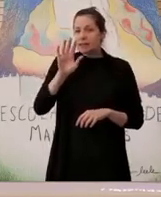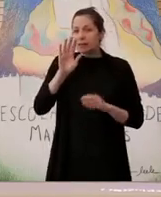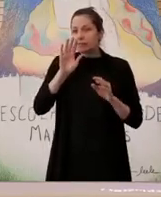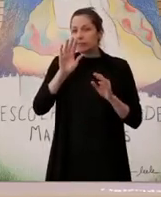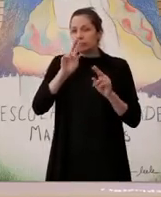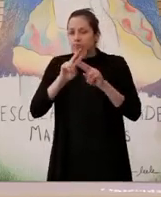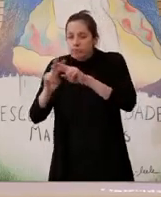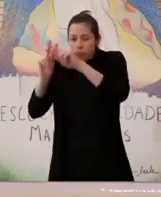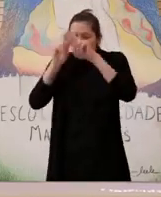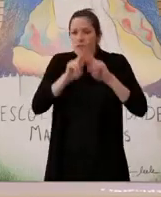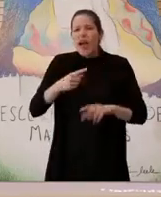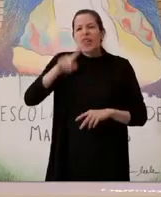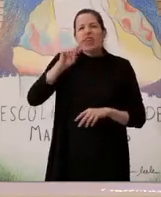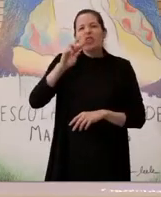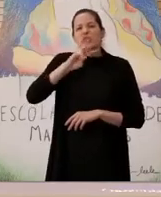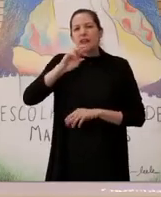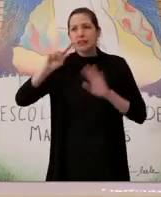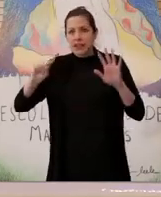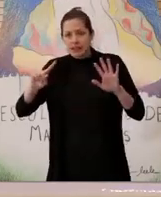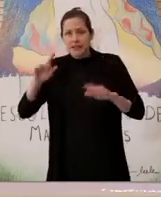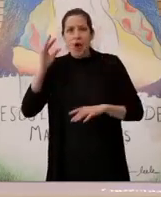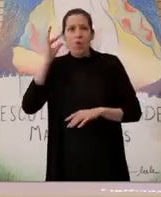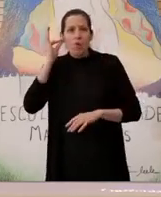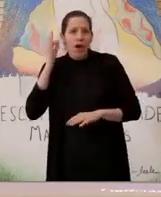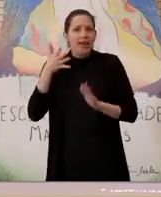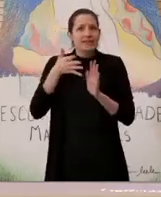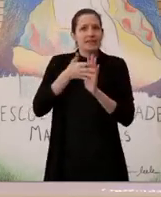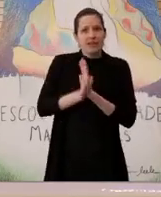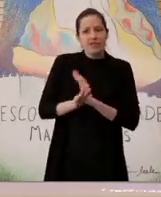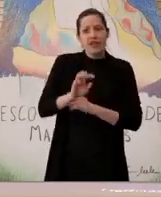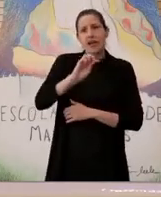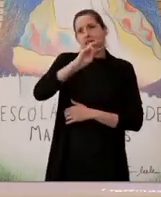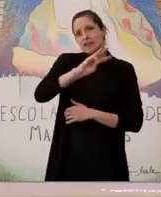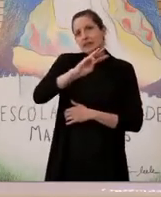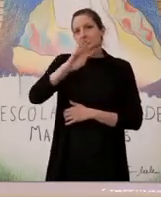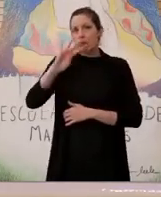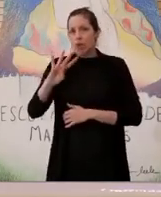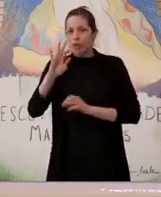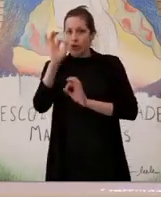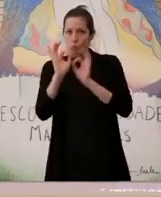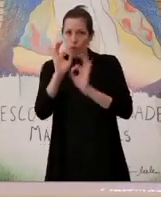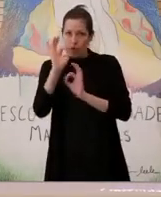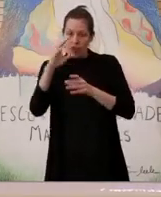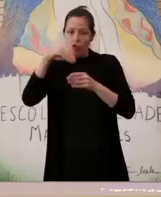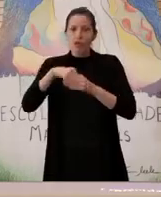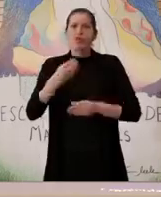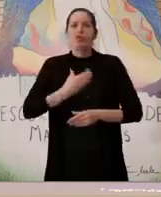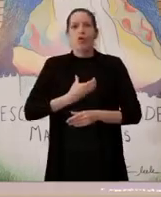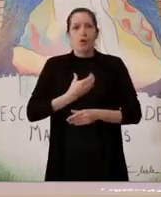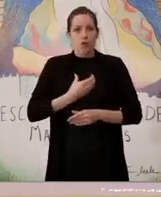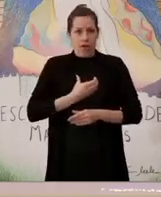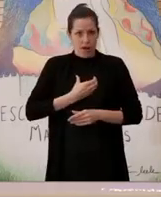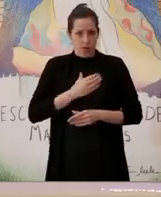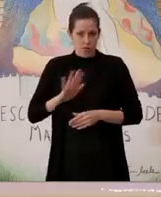constituyen casi tres millones es decir un treinta y cuatro por ciento de representantes nos gobiernos locales en España están